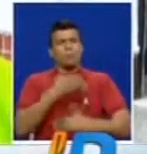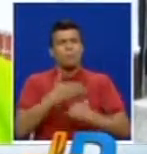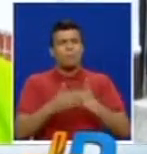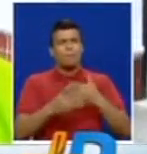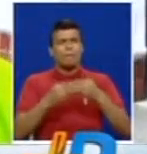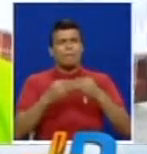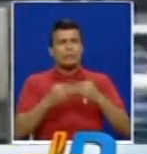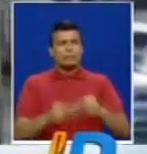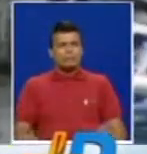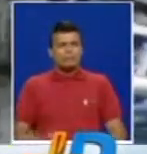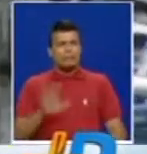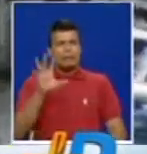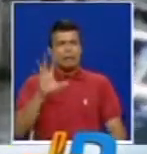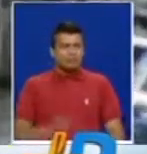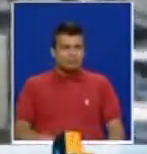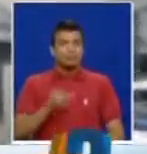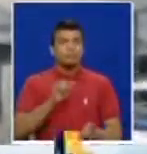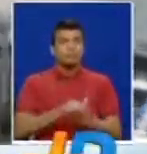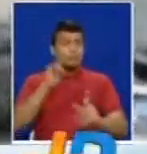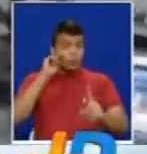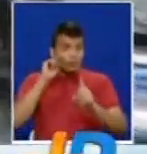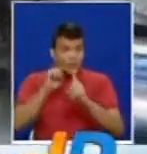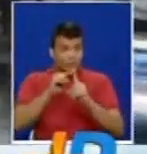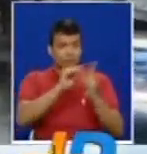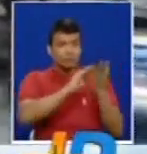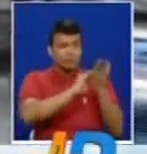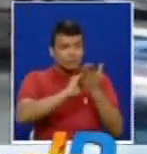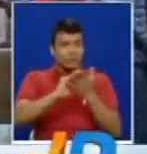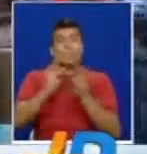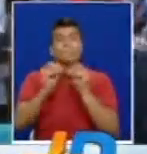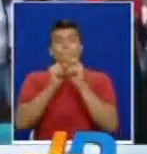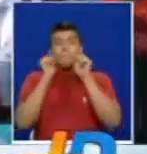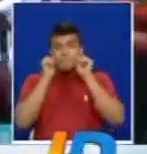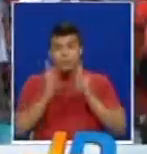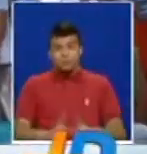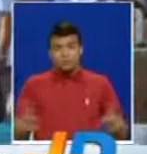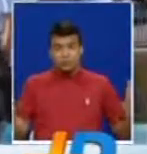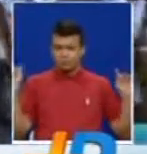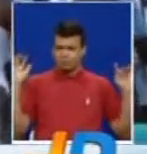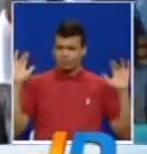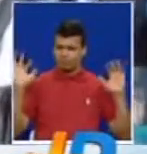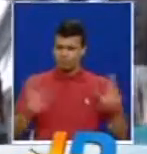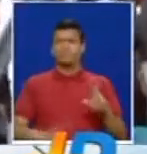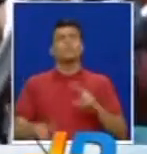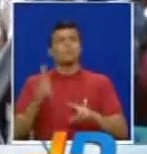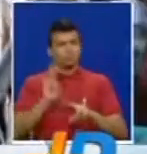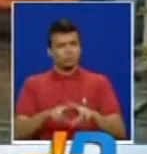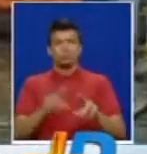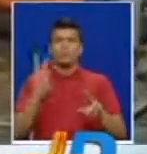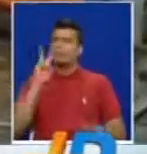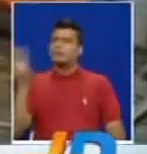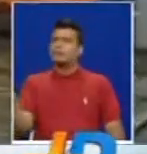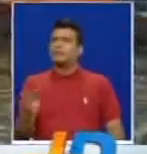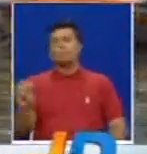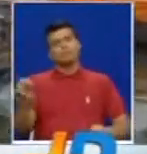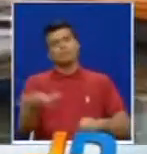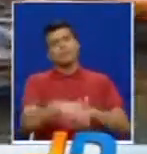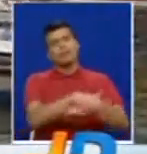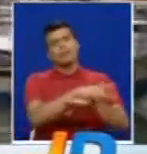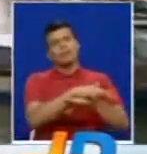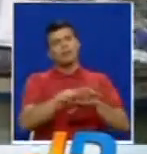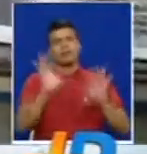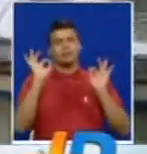es inconveniente. El objetivo es también no traumatizar el tránsito de los turistas que por esos días se encuentran disfrutando de las playas de Juanchaco, La Bocana